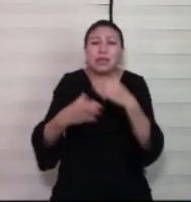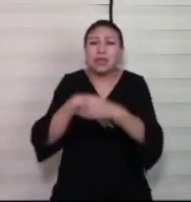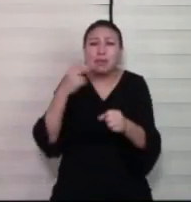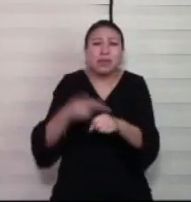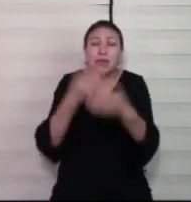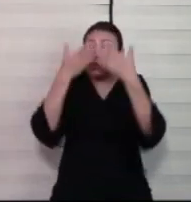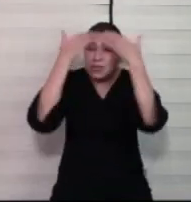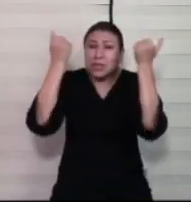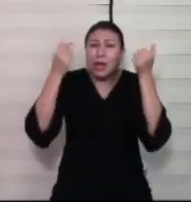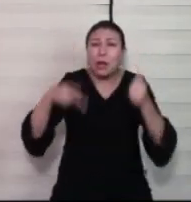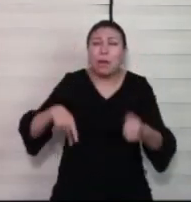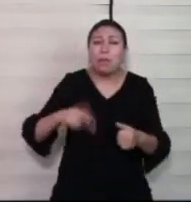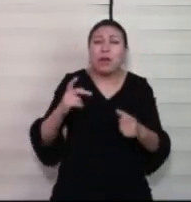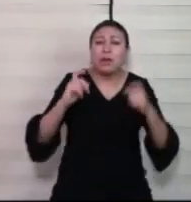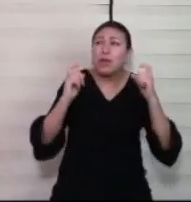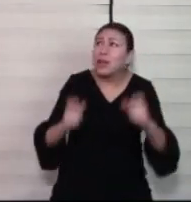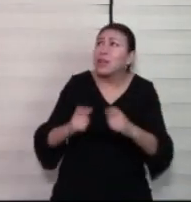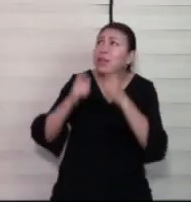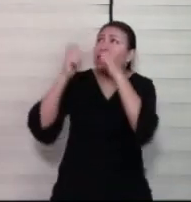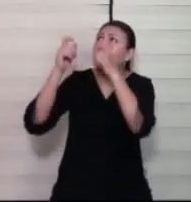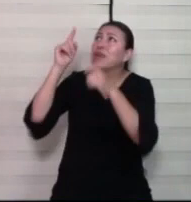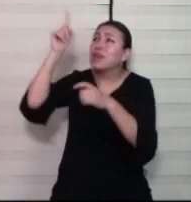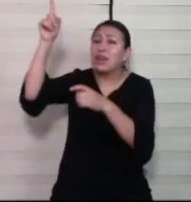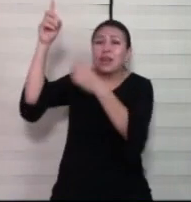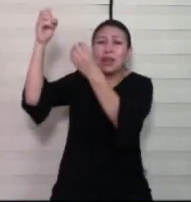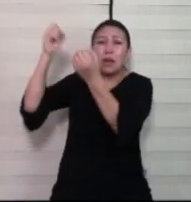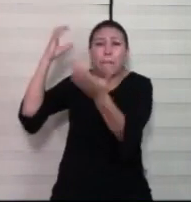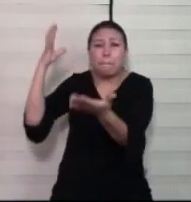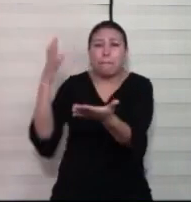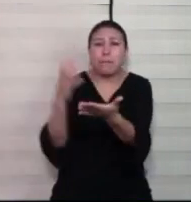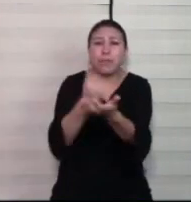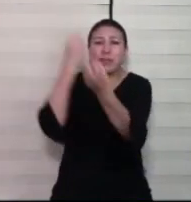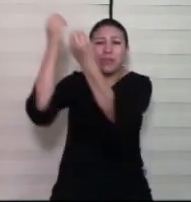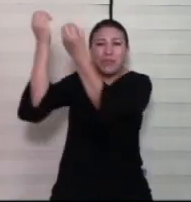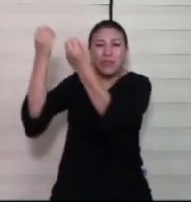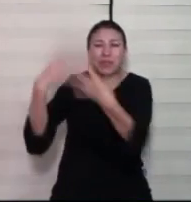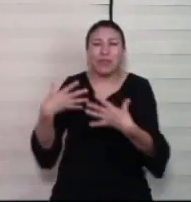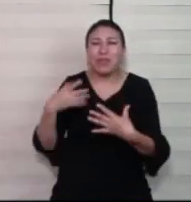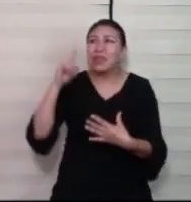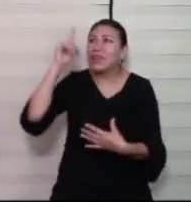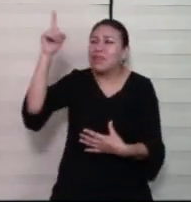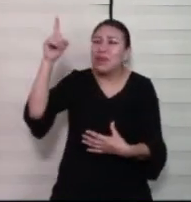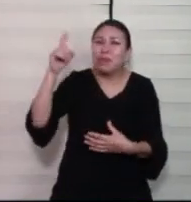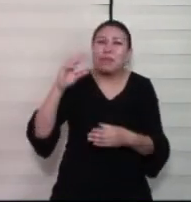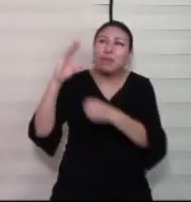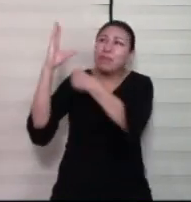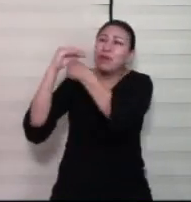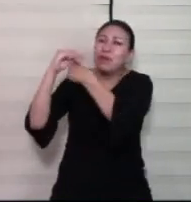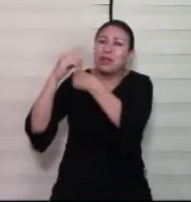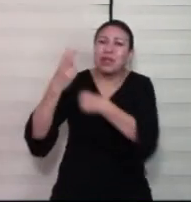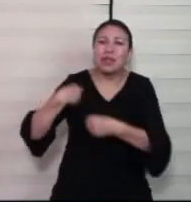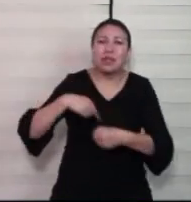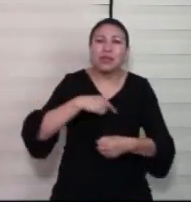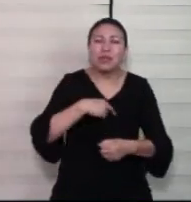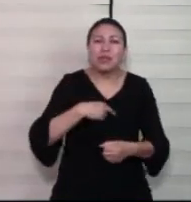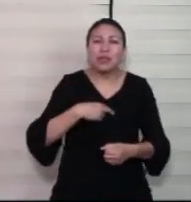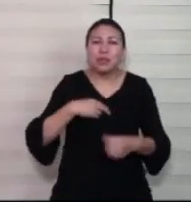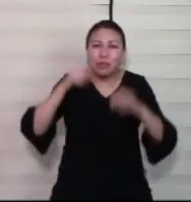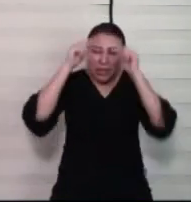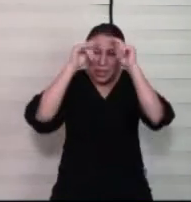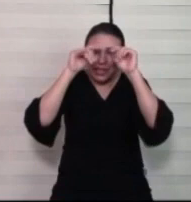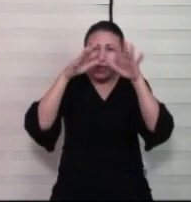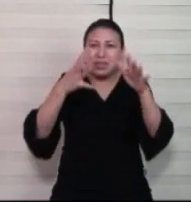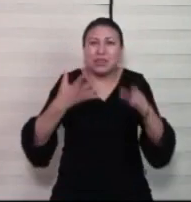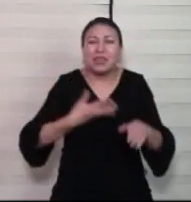las manos de Dios y Él nos va a dar la victoria. Él va a hacer que volvamos a las bendiciones a las